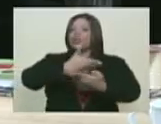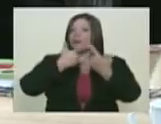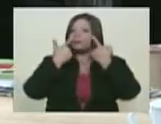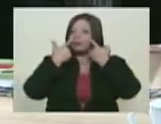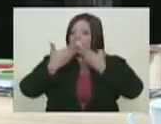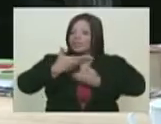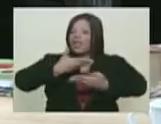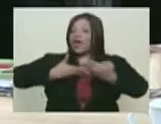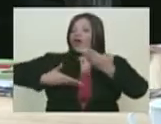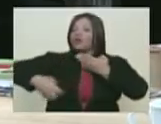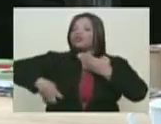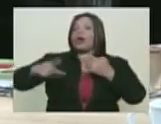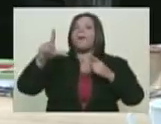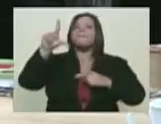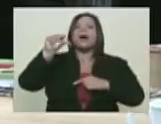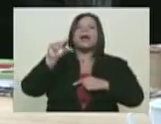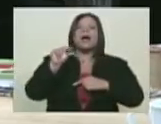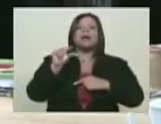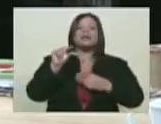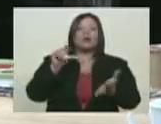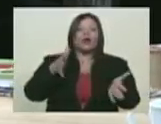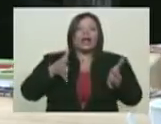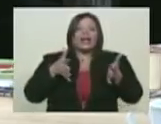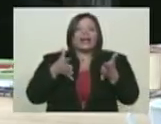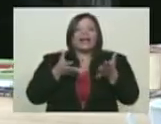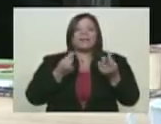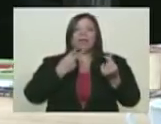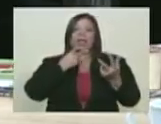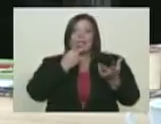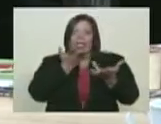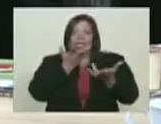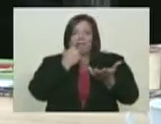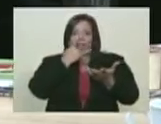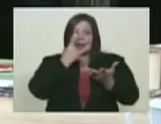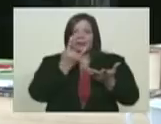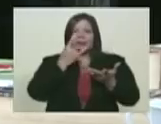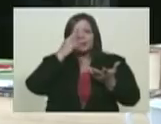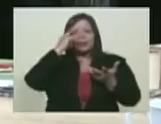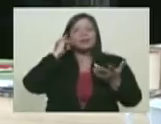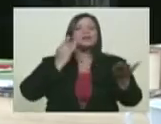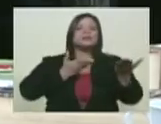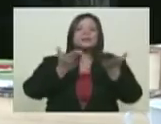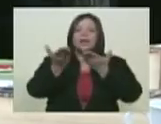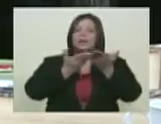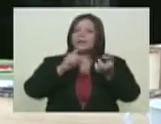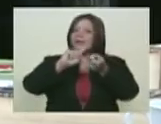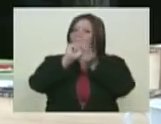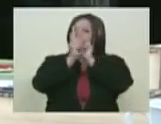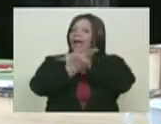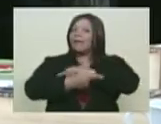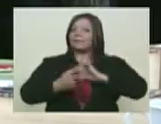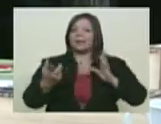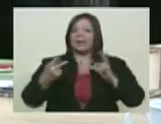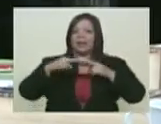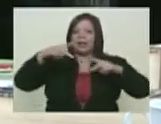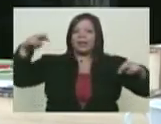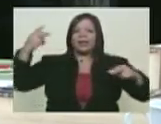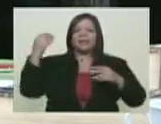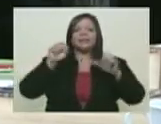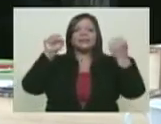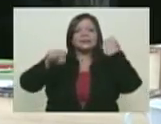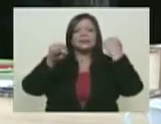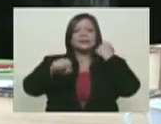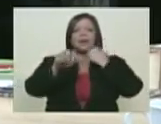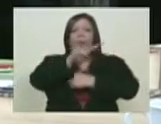salga muy barato y que me dé mucha ganancia. Y entonces deja de ser un servicio como la electricidad en pleno siglo XXI,